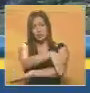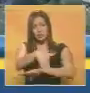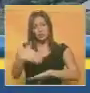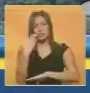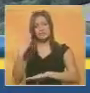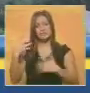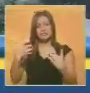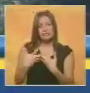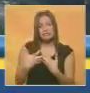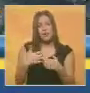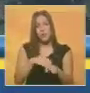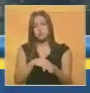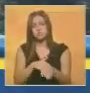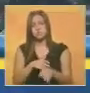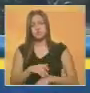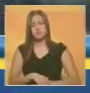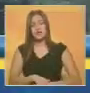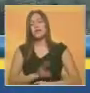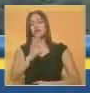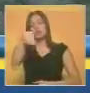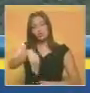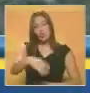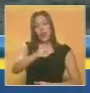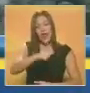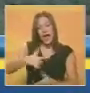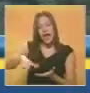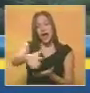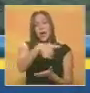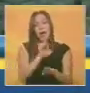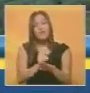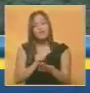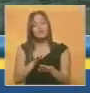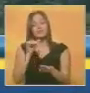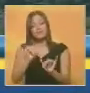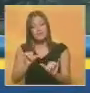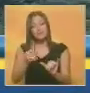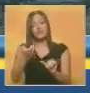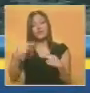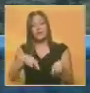va hacia La Guajira. Destacó que en el sur del lago persiste la alerta por el comportamiento de los ríos.